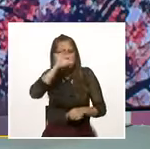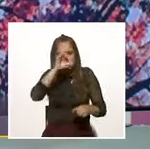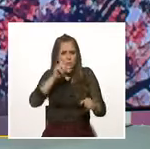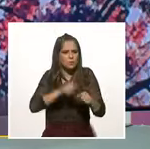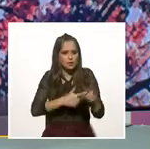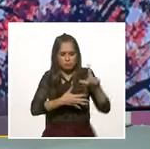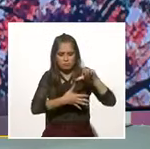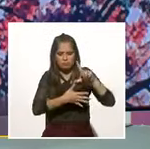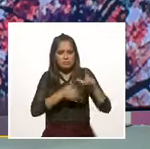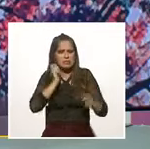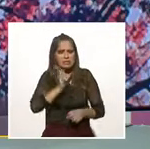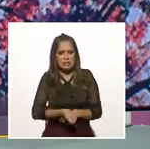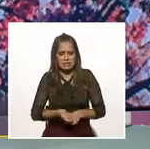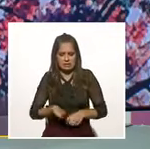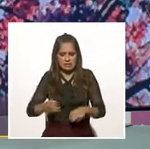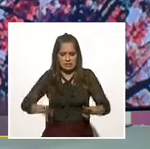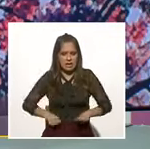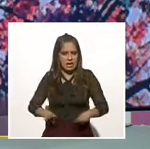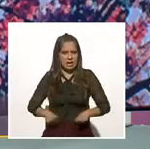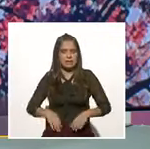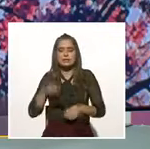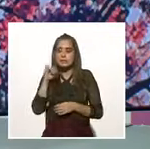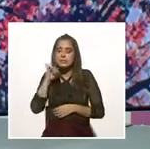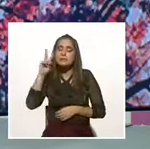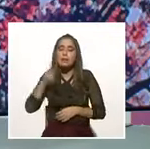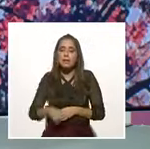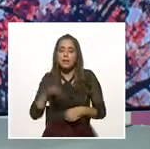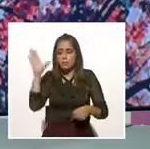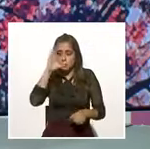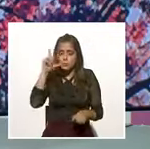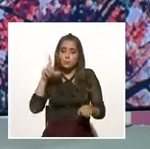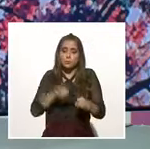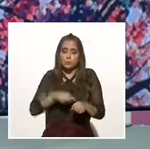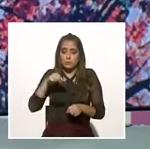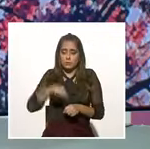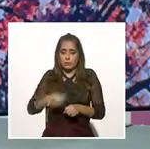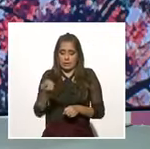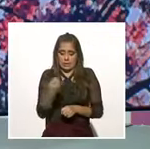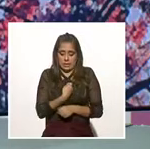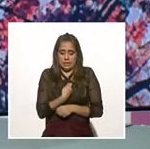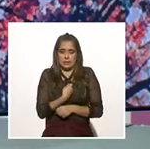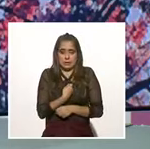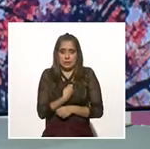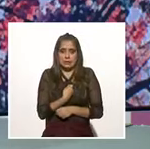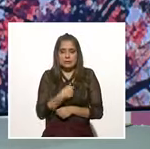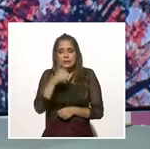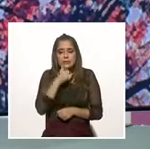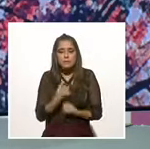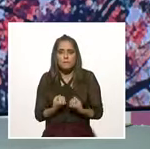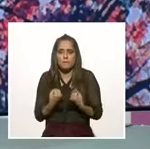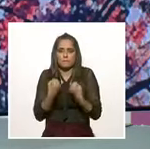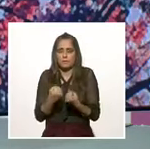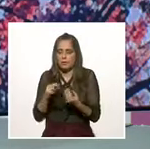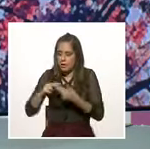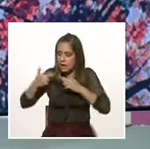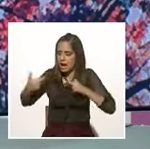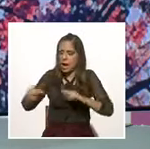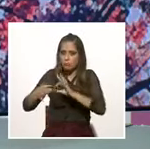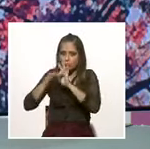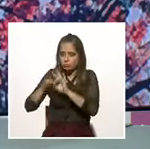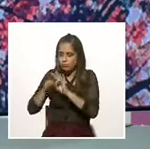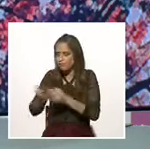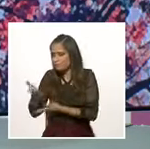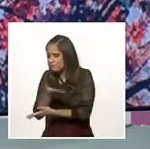un sentimiento de identidad muy poderoso que tiene que ver con nuestra cultura. Fortalecemos mucho la relación con el otro, entonces